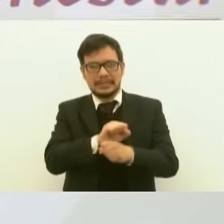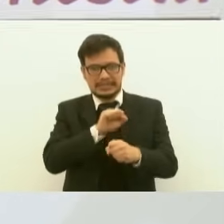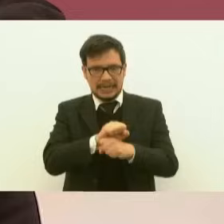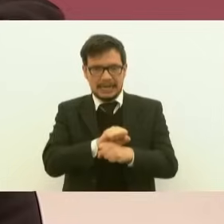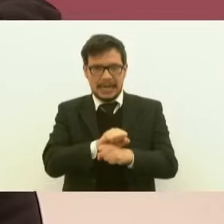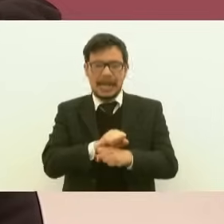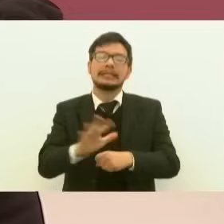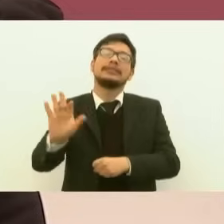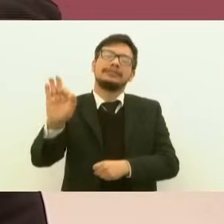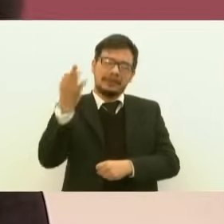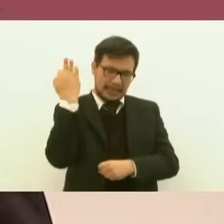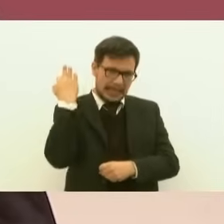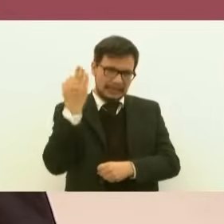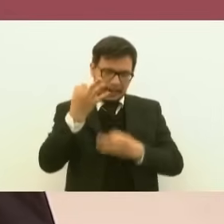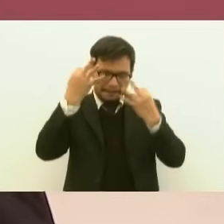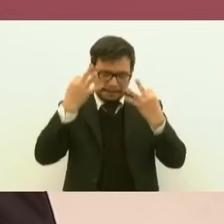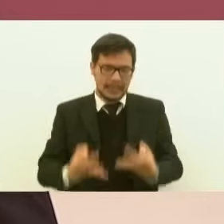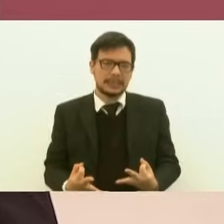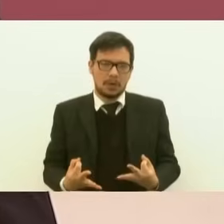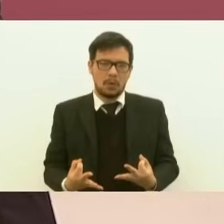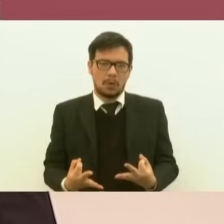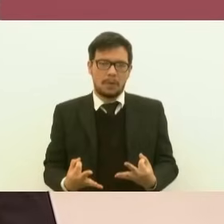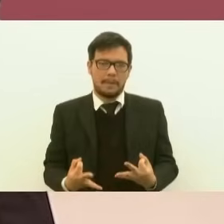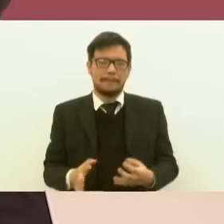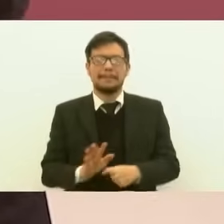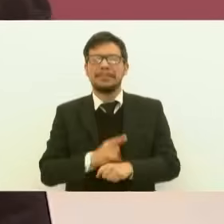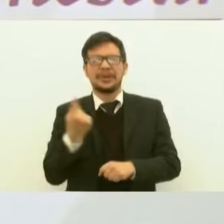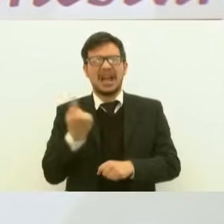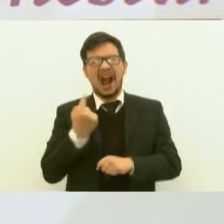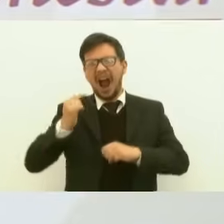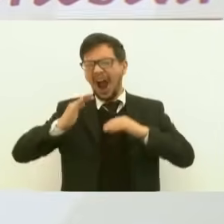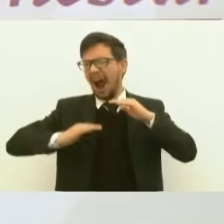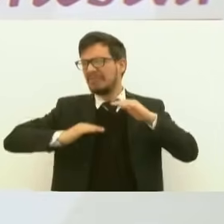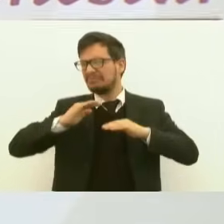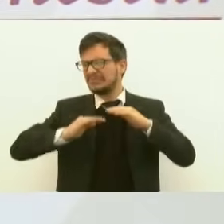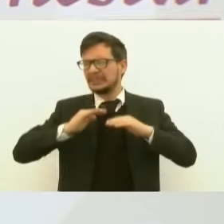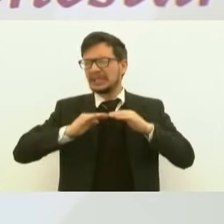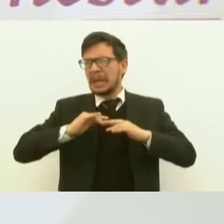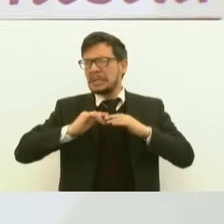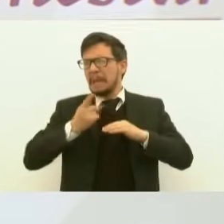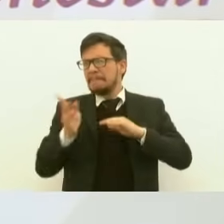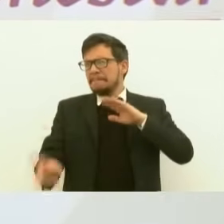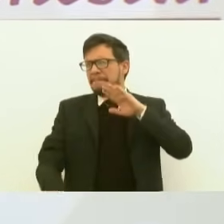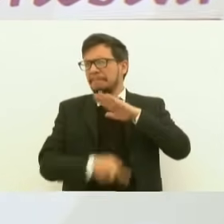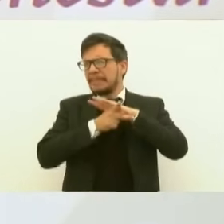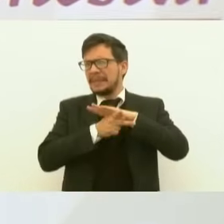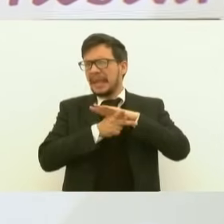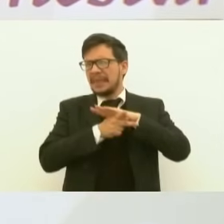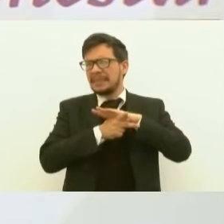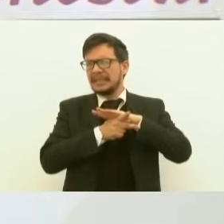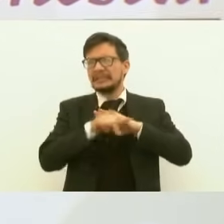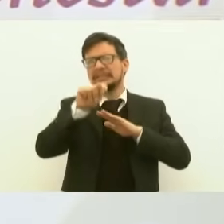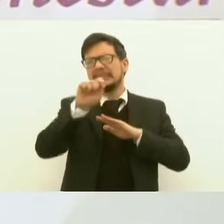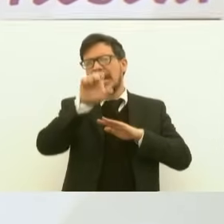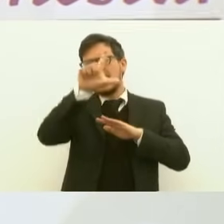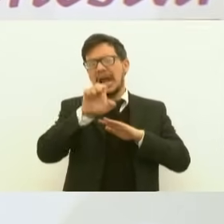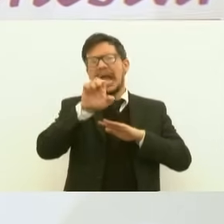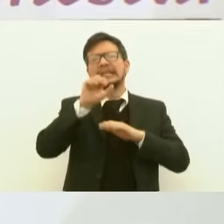federalizar porque nada más estaban pendientes maestros de